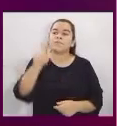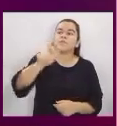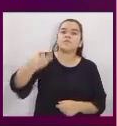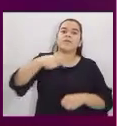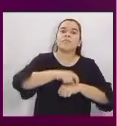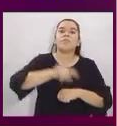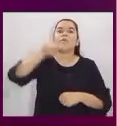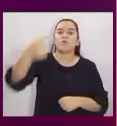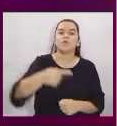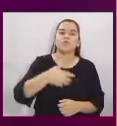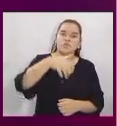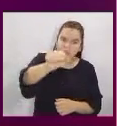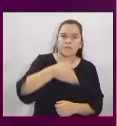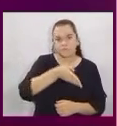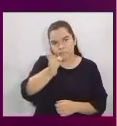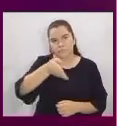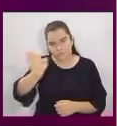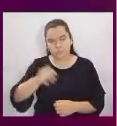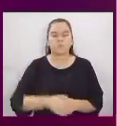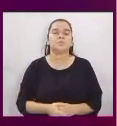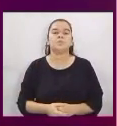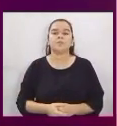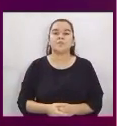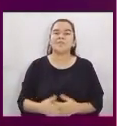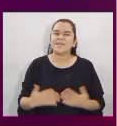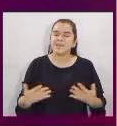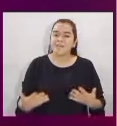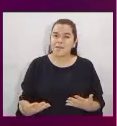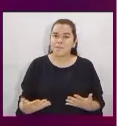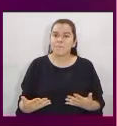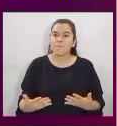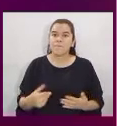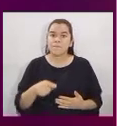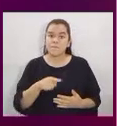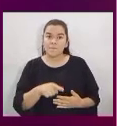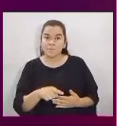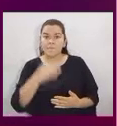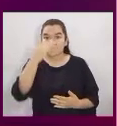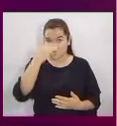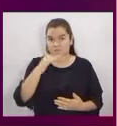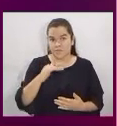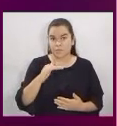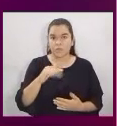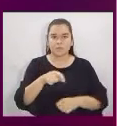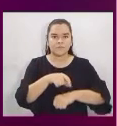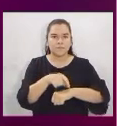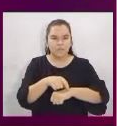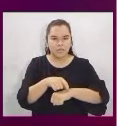en esto y nos pidió otros estudios. Pero lo que significó que